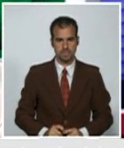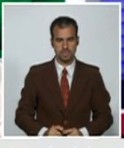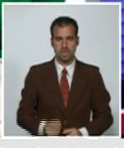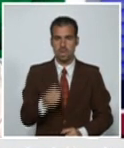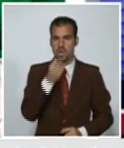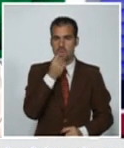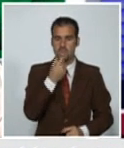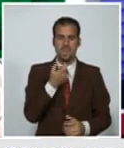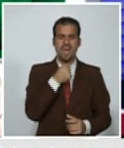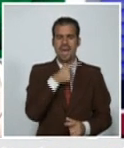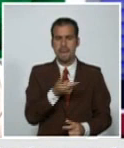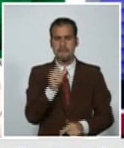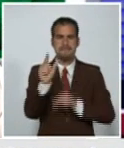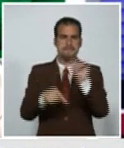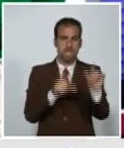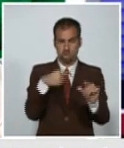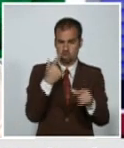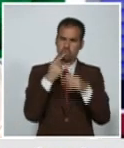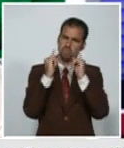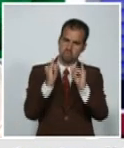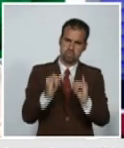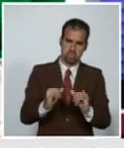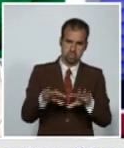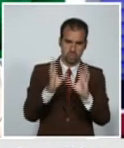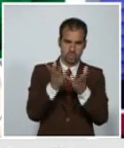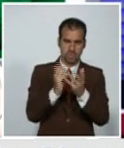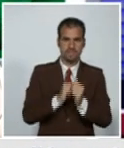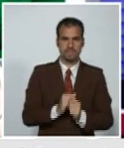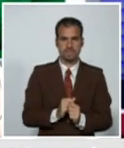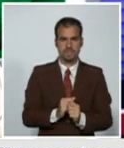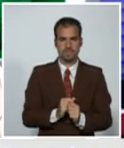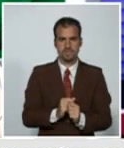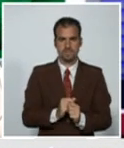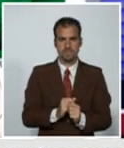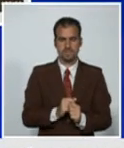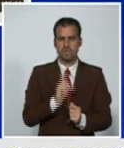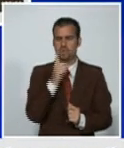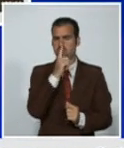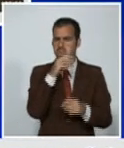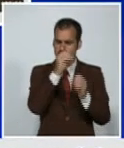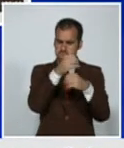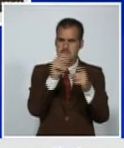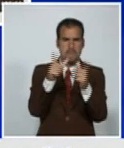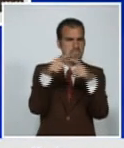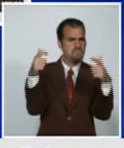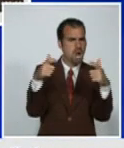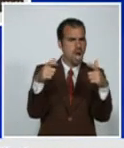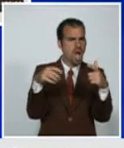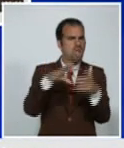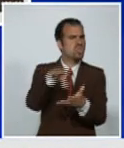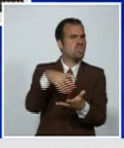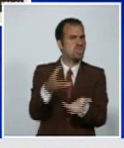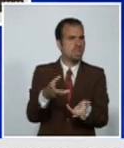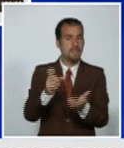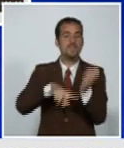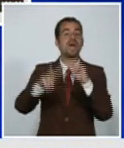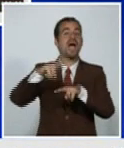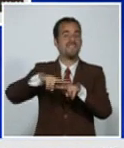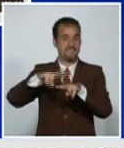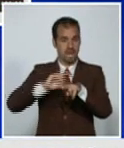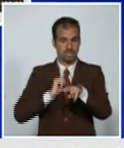personas que vamos a informar. El mayor número de las muestras en la provincia de La Habana, el